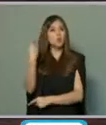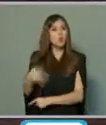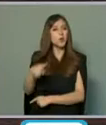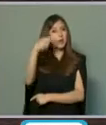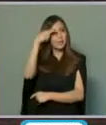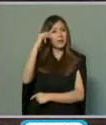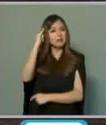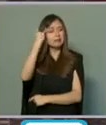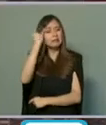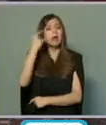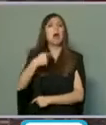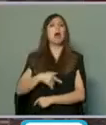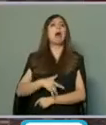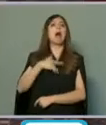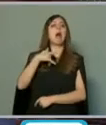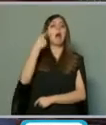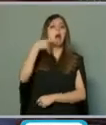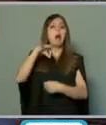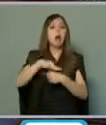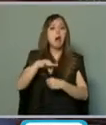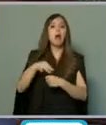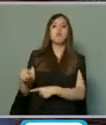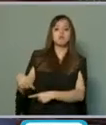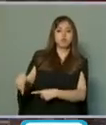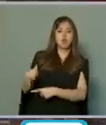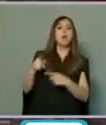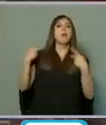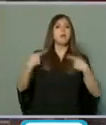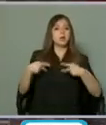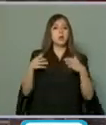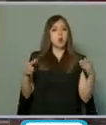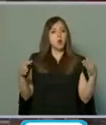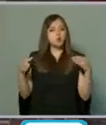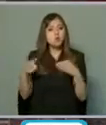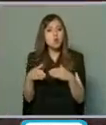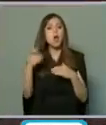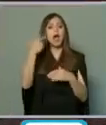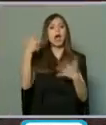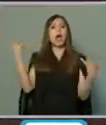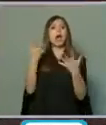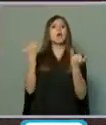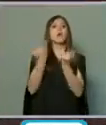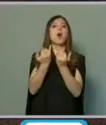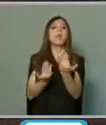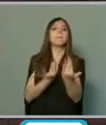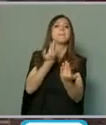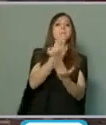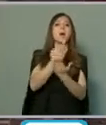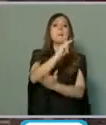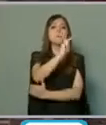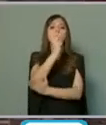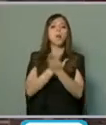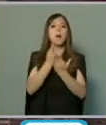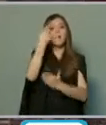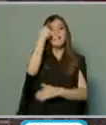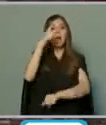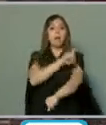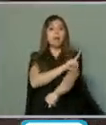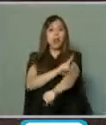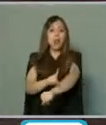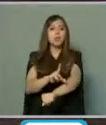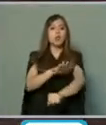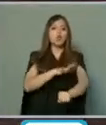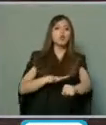temas de presupuesto participativo, que es muy interesante, los ciudadanos acuden y destinan proyectos para que la delegación invierta para